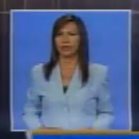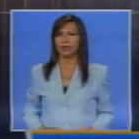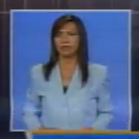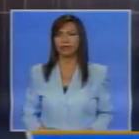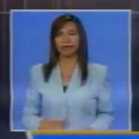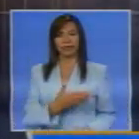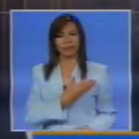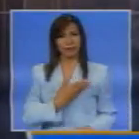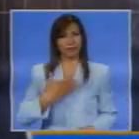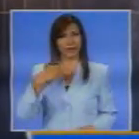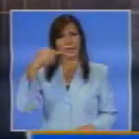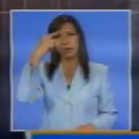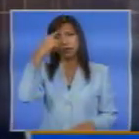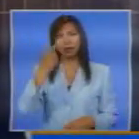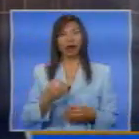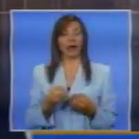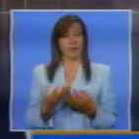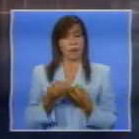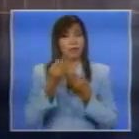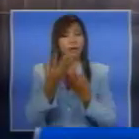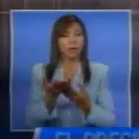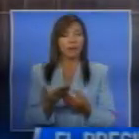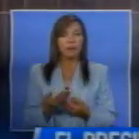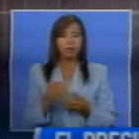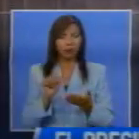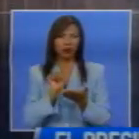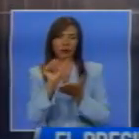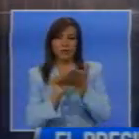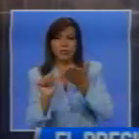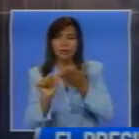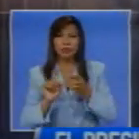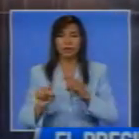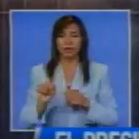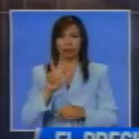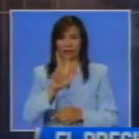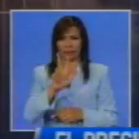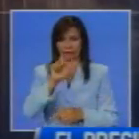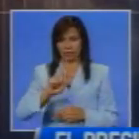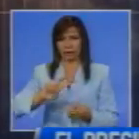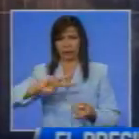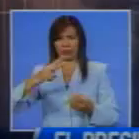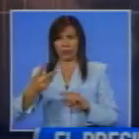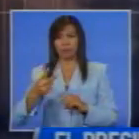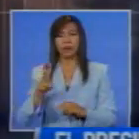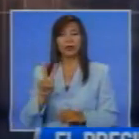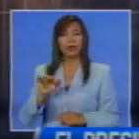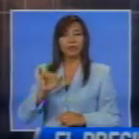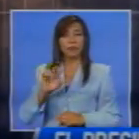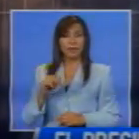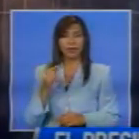El presidente Correa ha confirmado hasta el momento 3 cambios en su gabinete. Así, Viviana